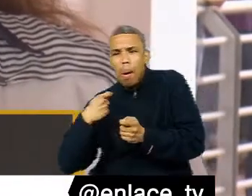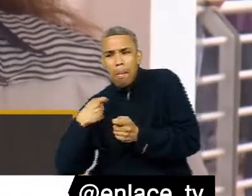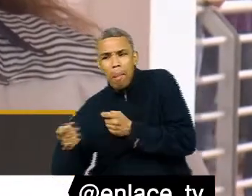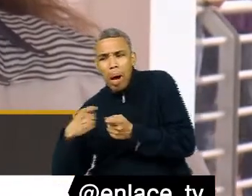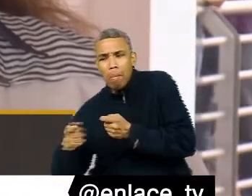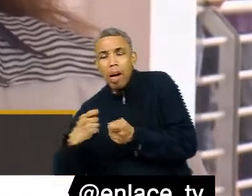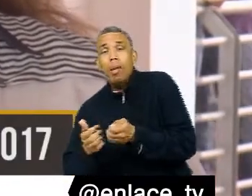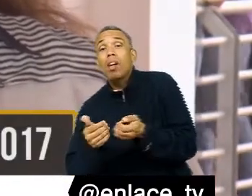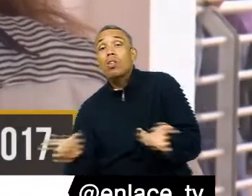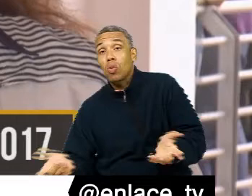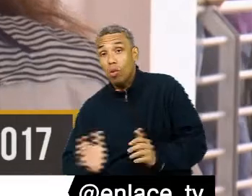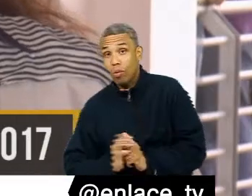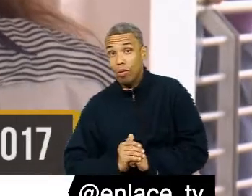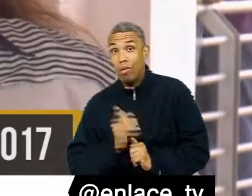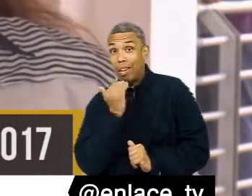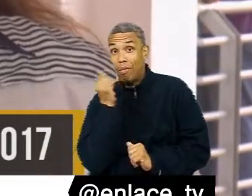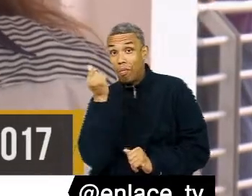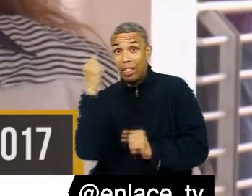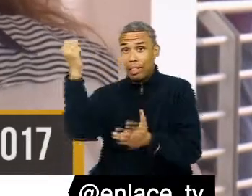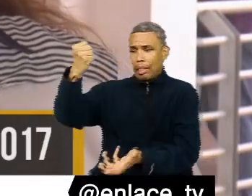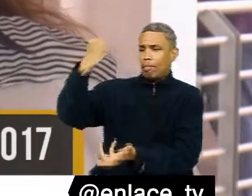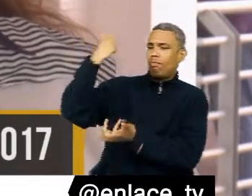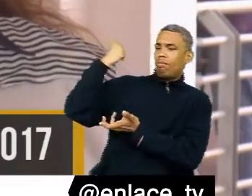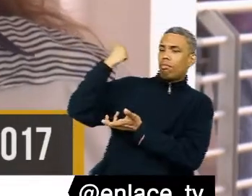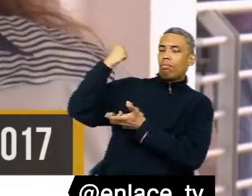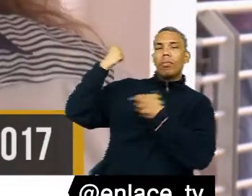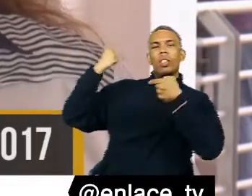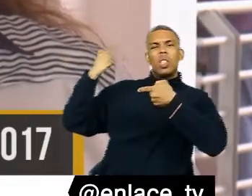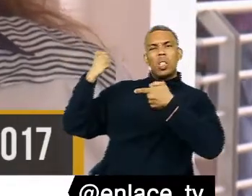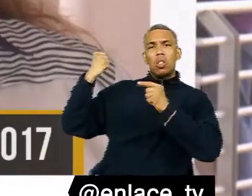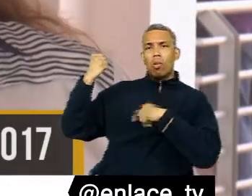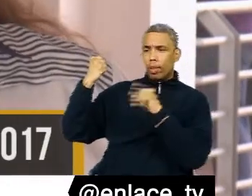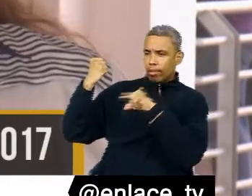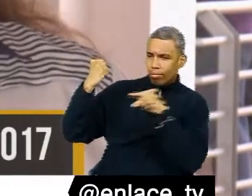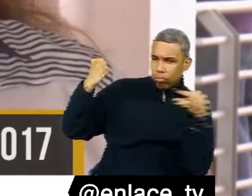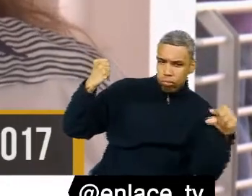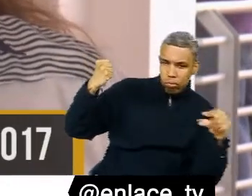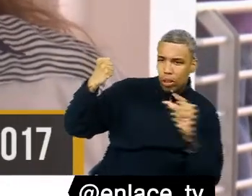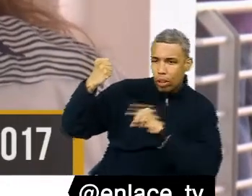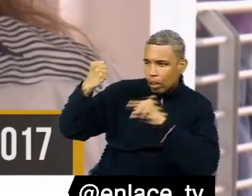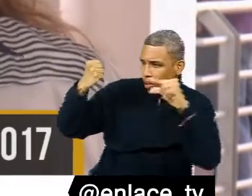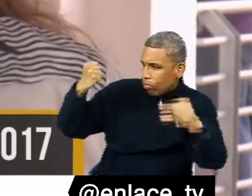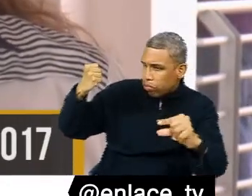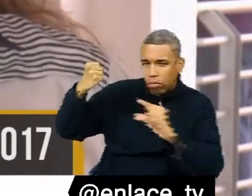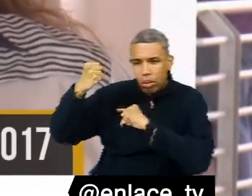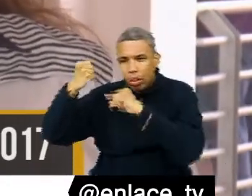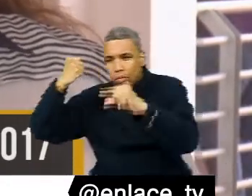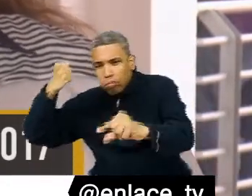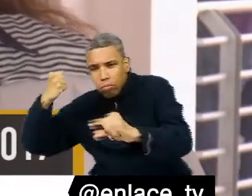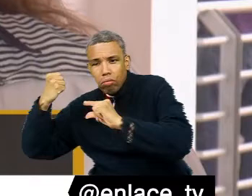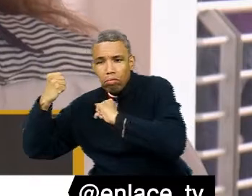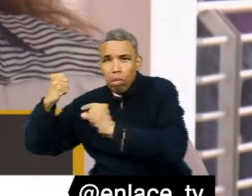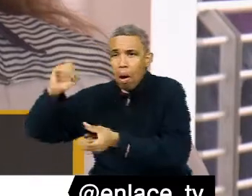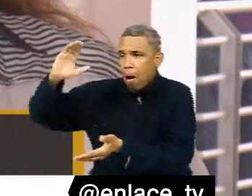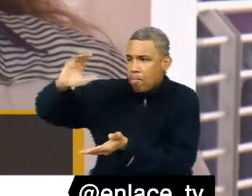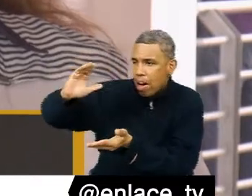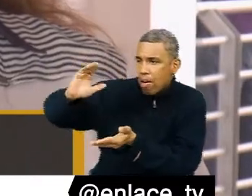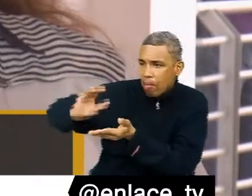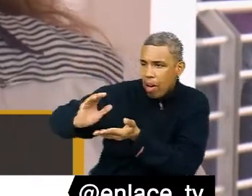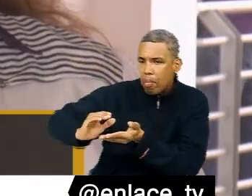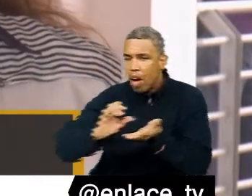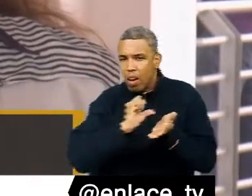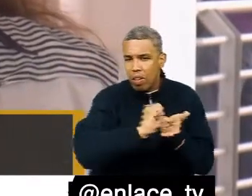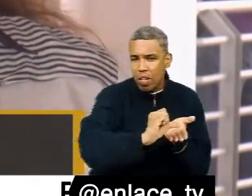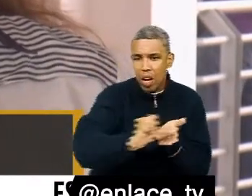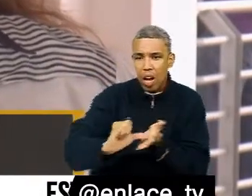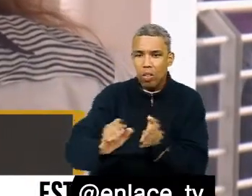un elemento de planeación financiera que permitirá al señor alcalde poder cumplir